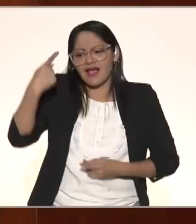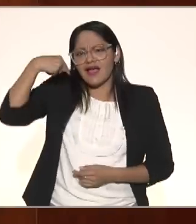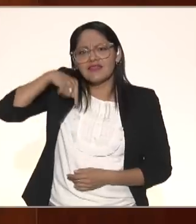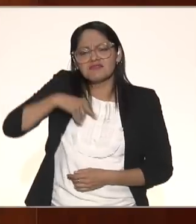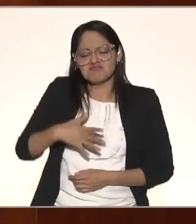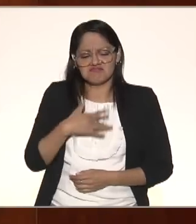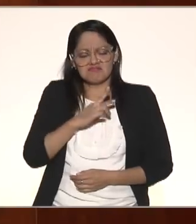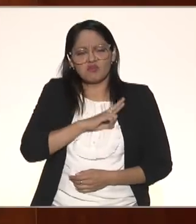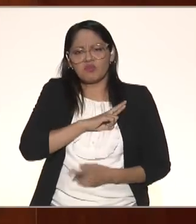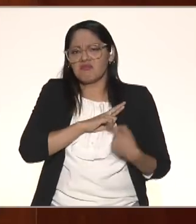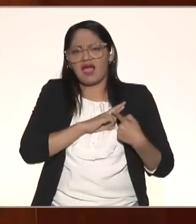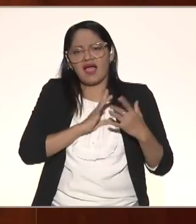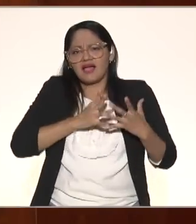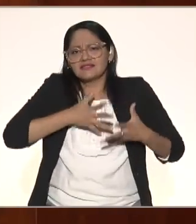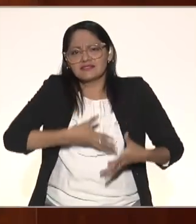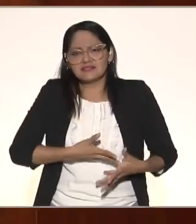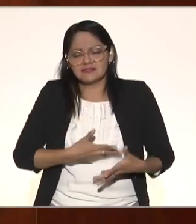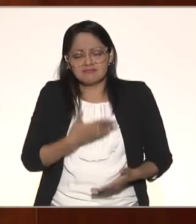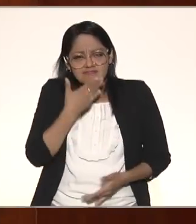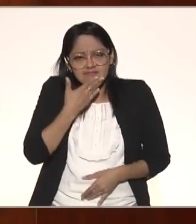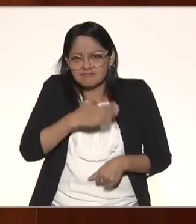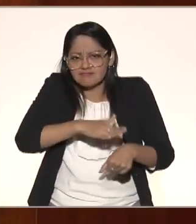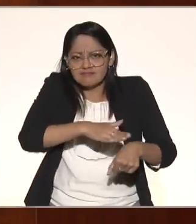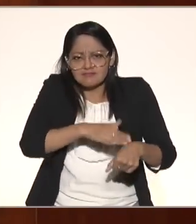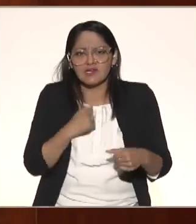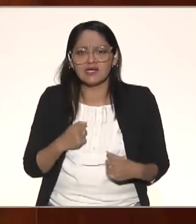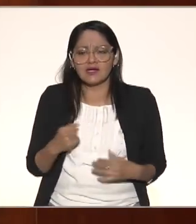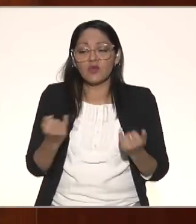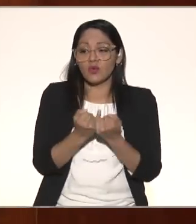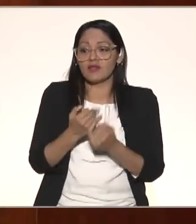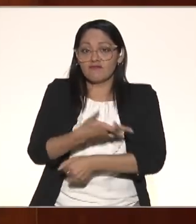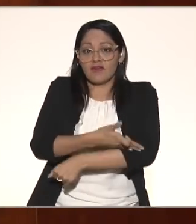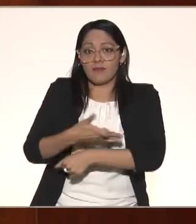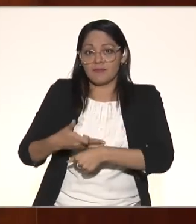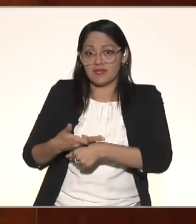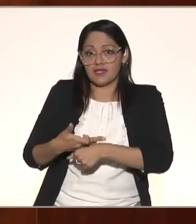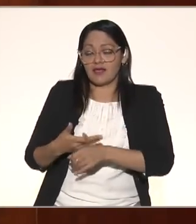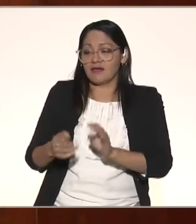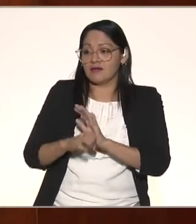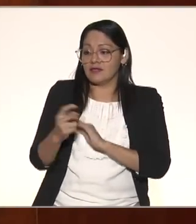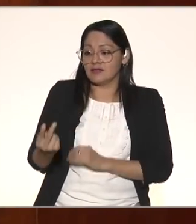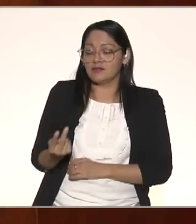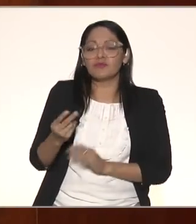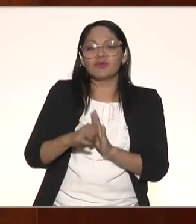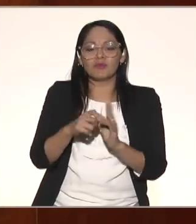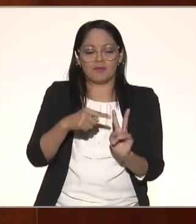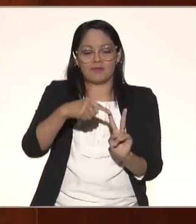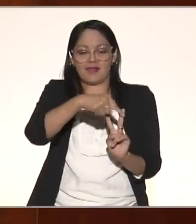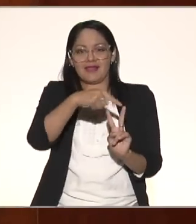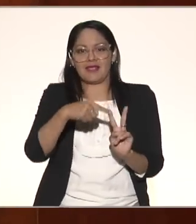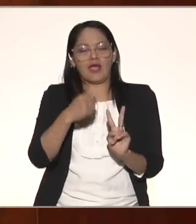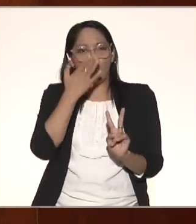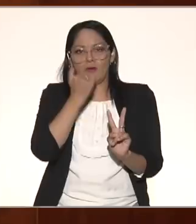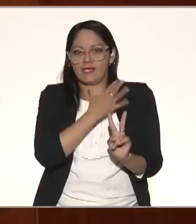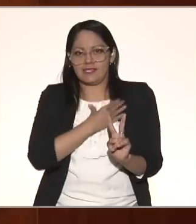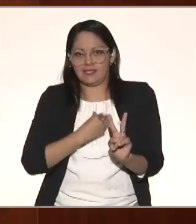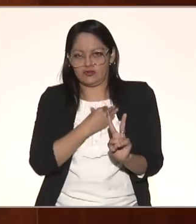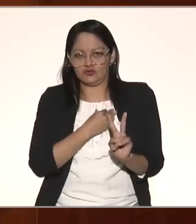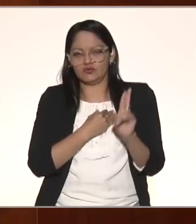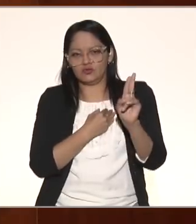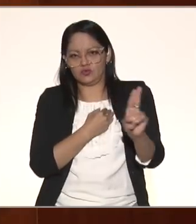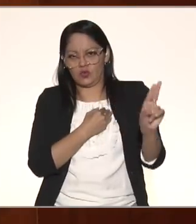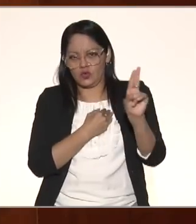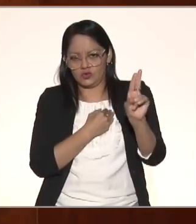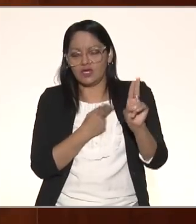y personas que están llamadas a la familia. La pareja es sin hijos. Y este es otro tema que